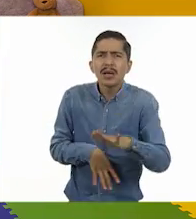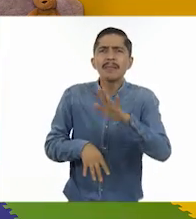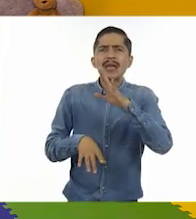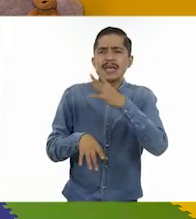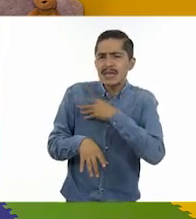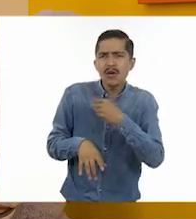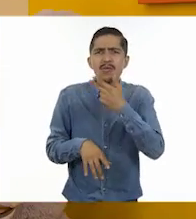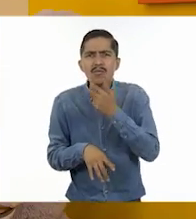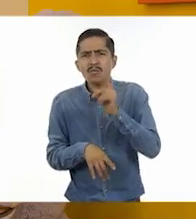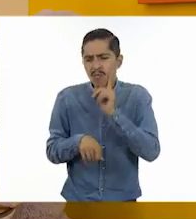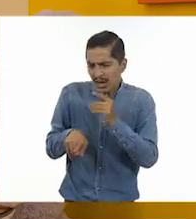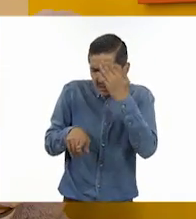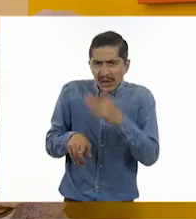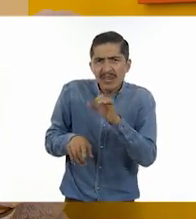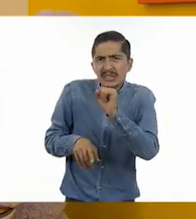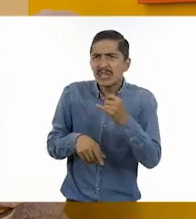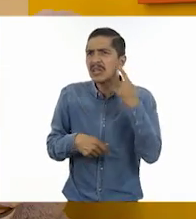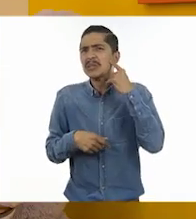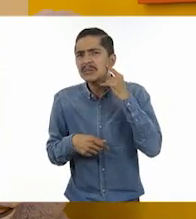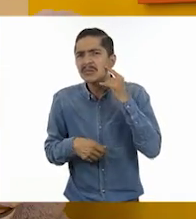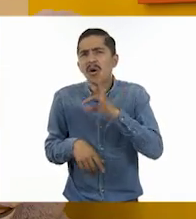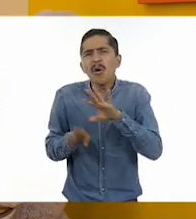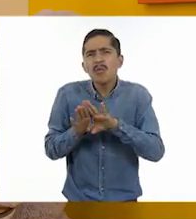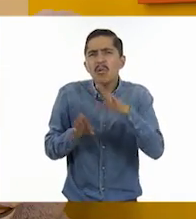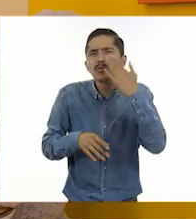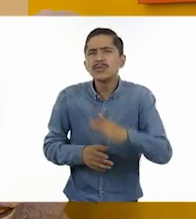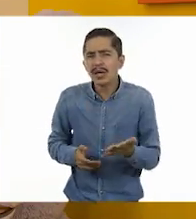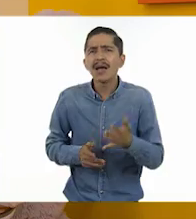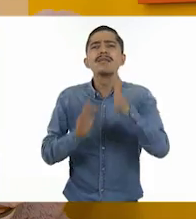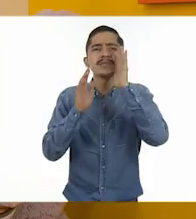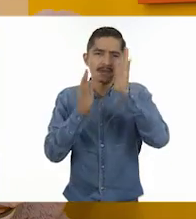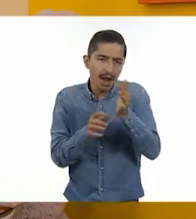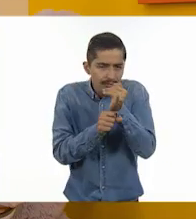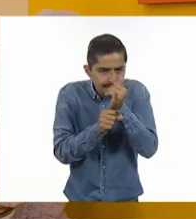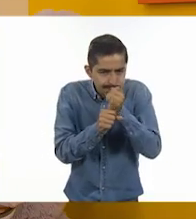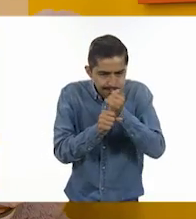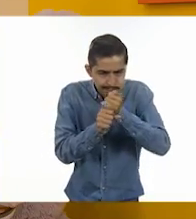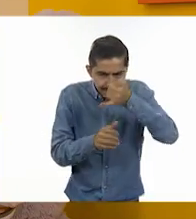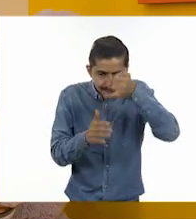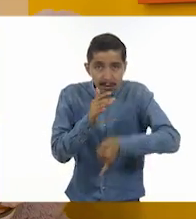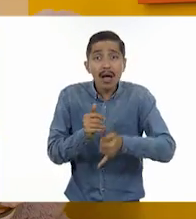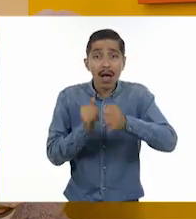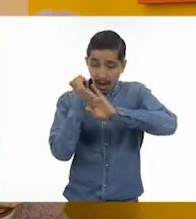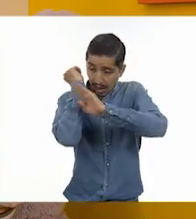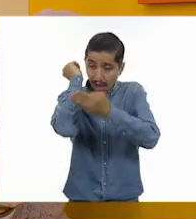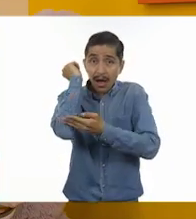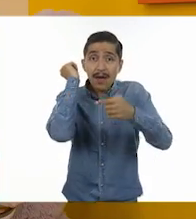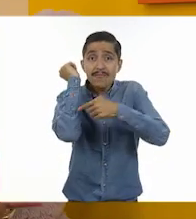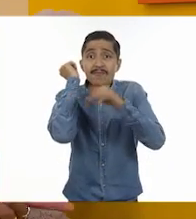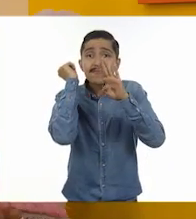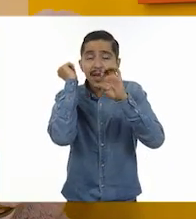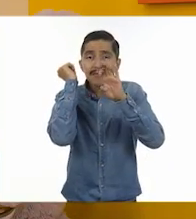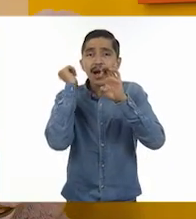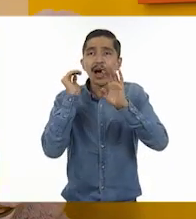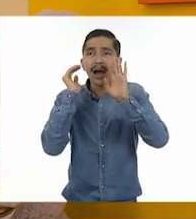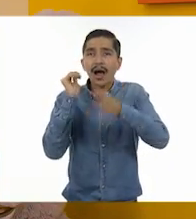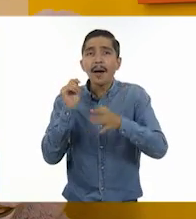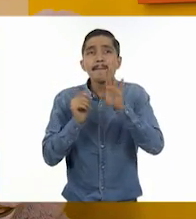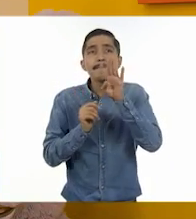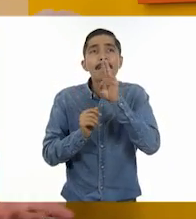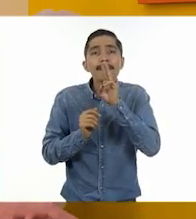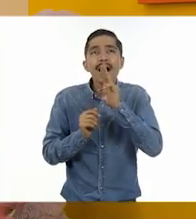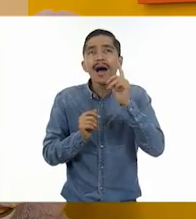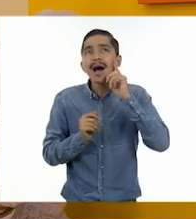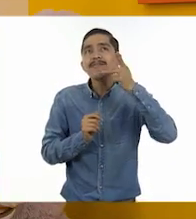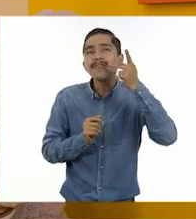los escucha? Muy fácil. Estudios demuestran que el bebé en el vientre reacciona ante la voz de mamá